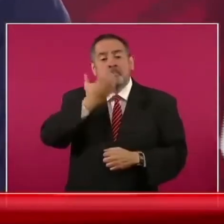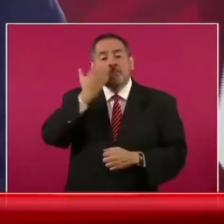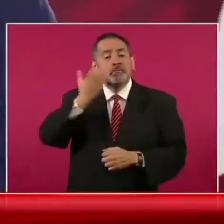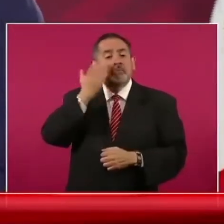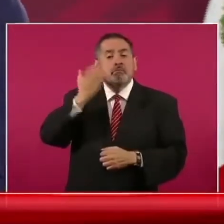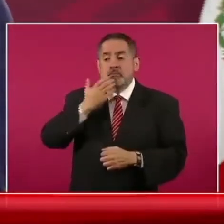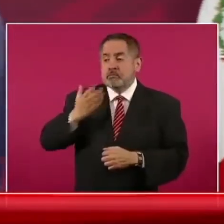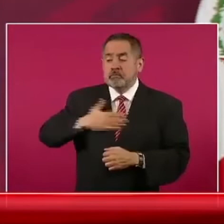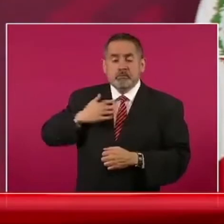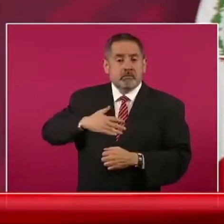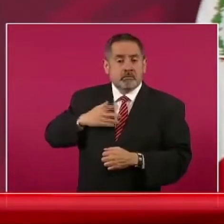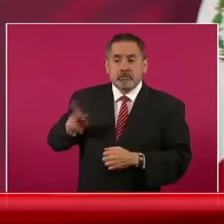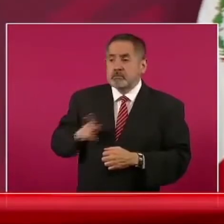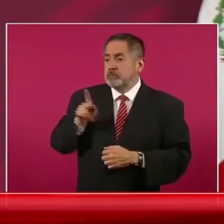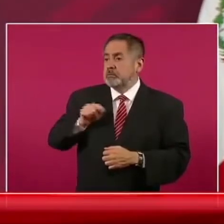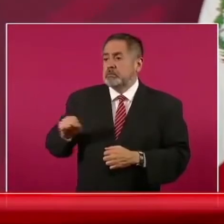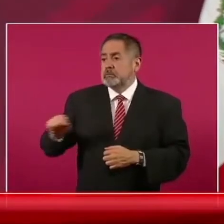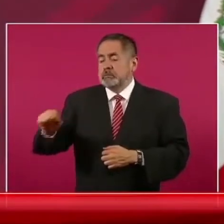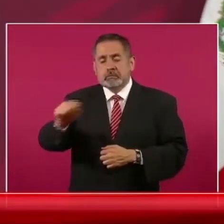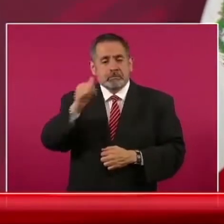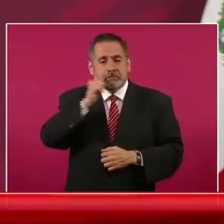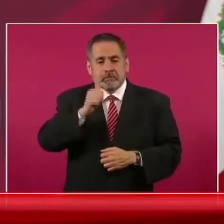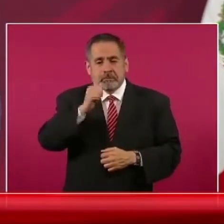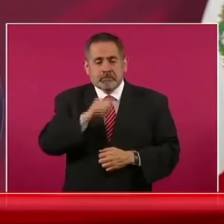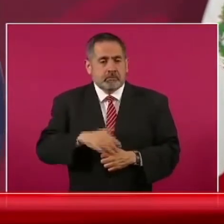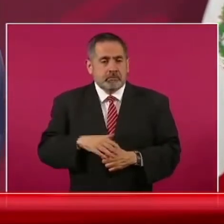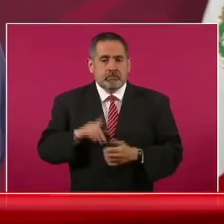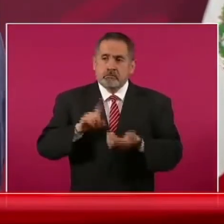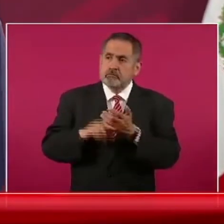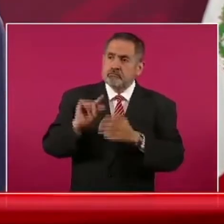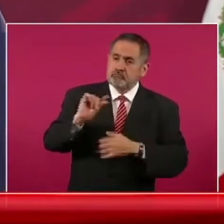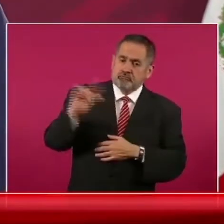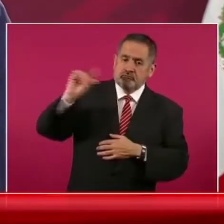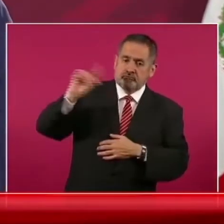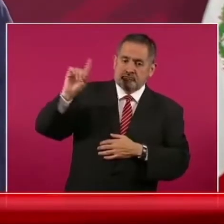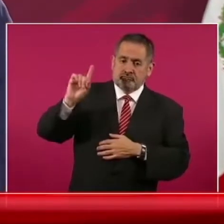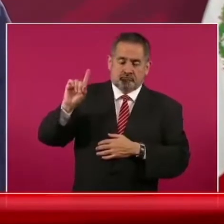pueblos es que llega una autoridad